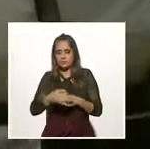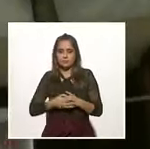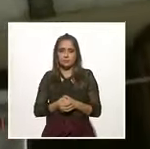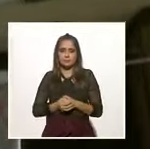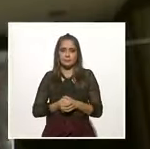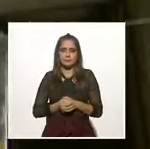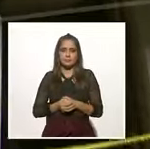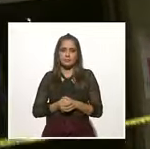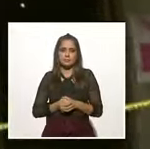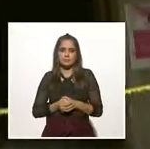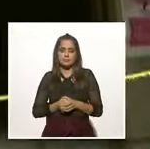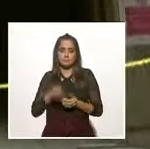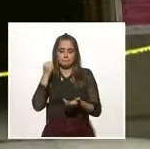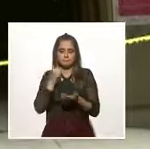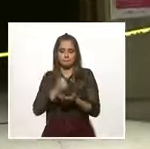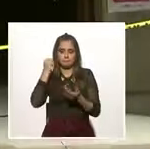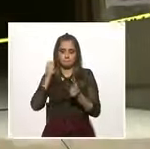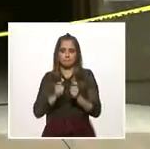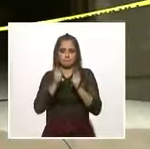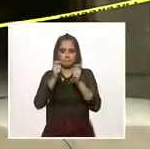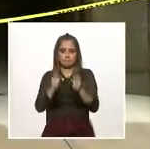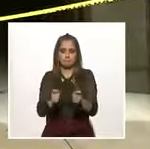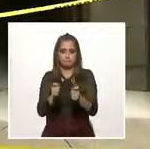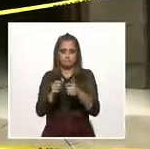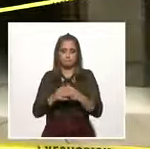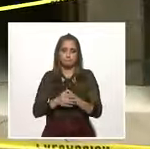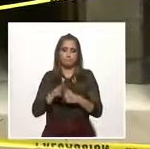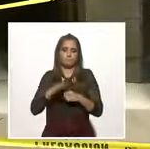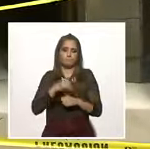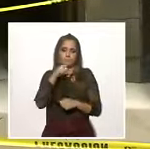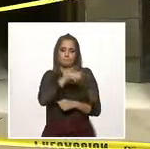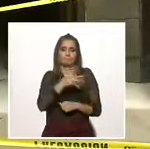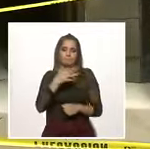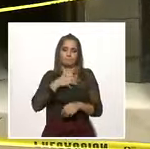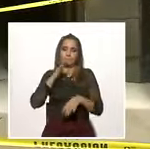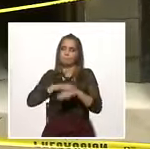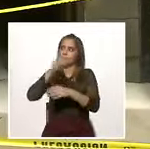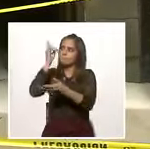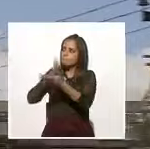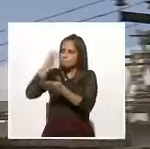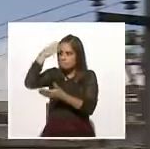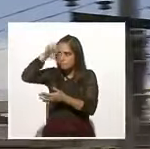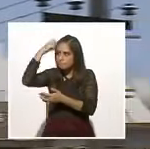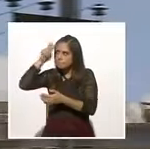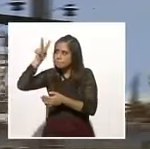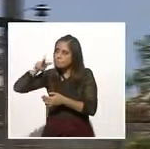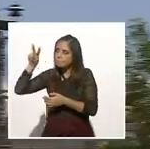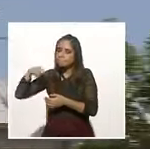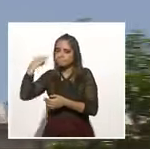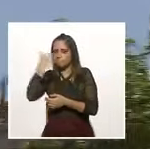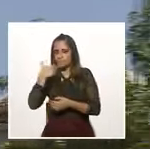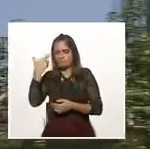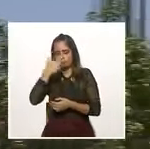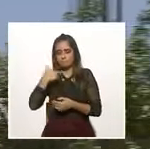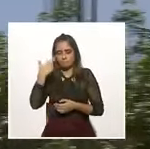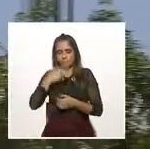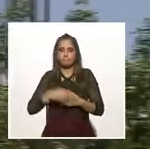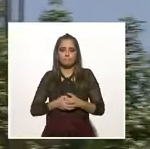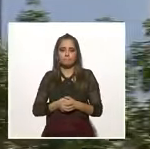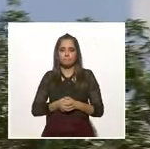este dictamen, porque esto ya tiene una serie de implicaciones, detalles muy fuertes. Pero al final de cuentas,